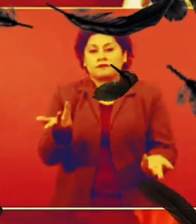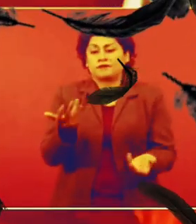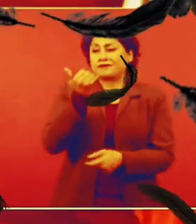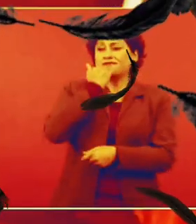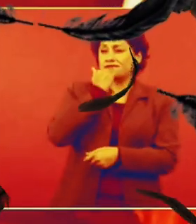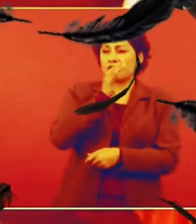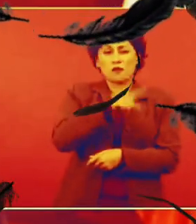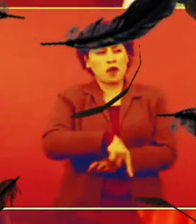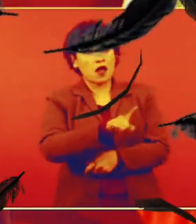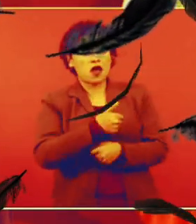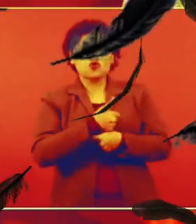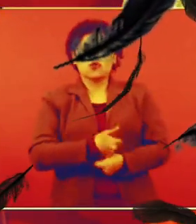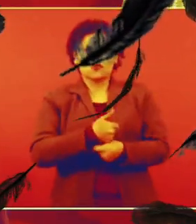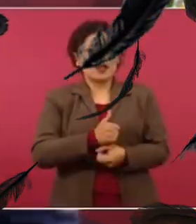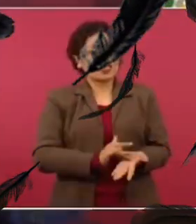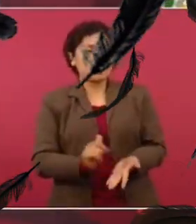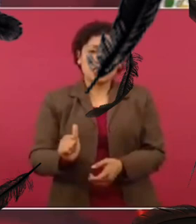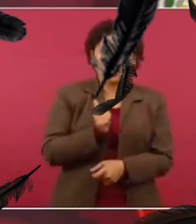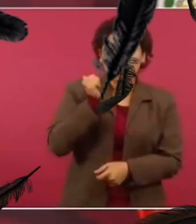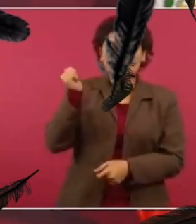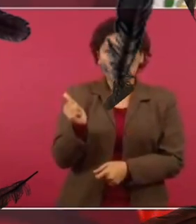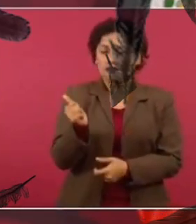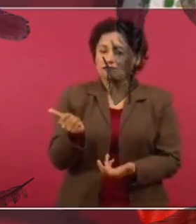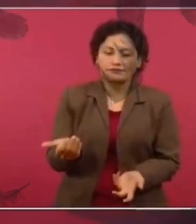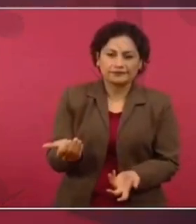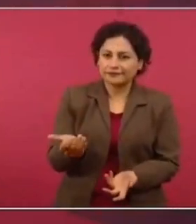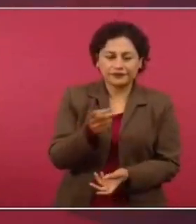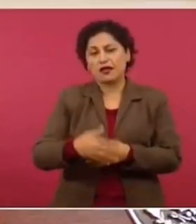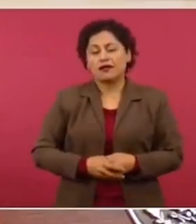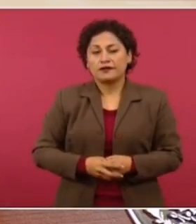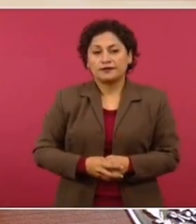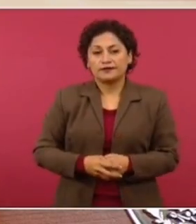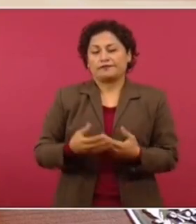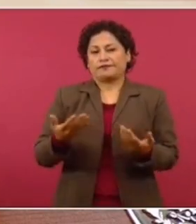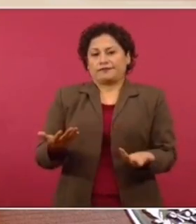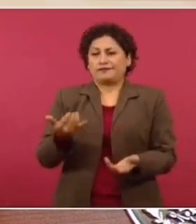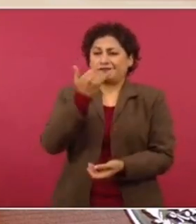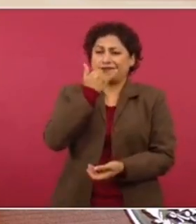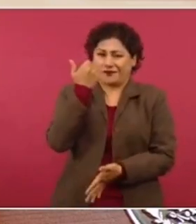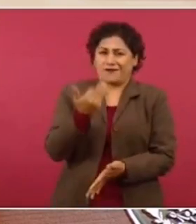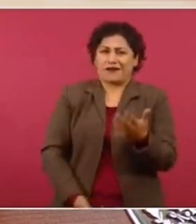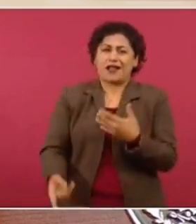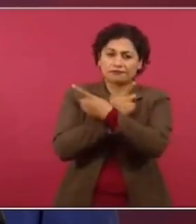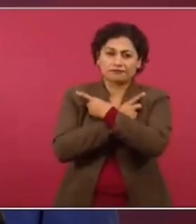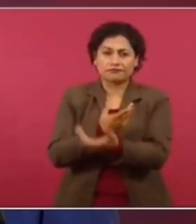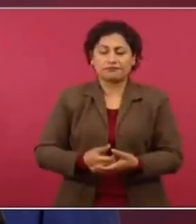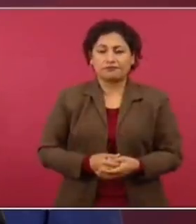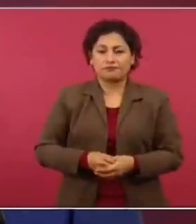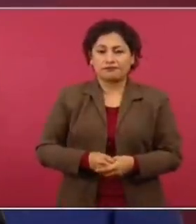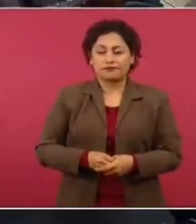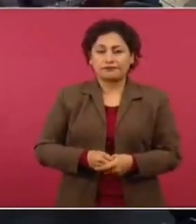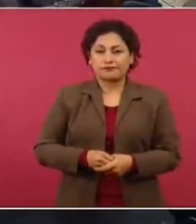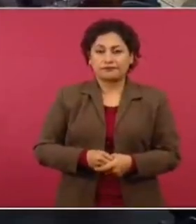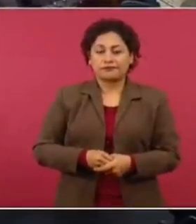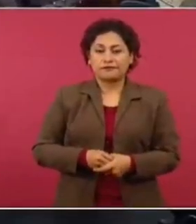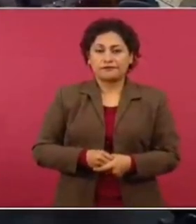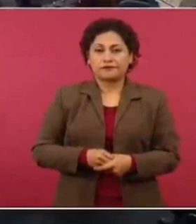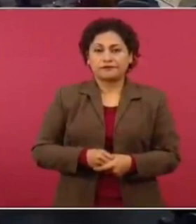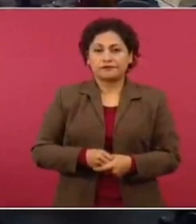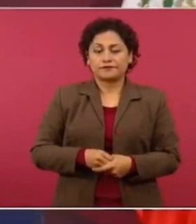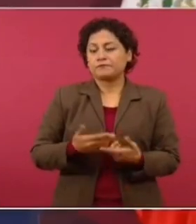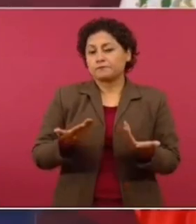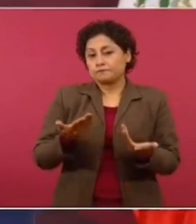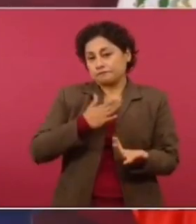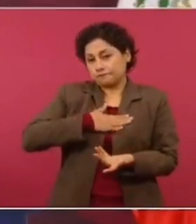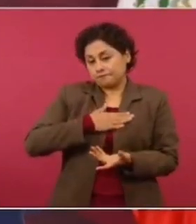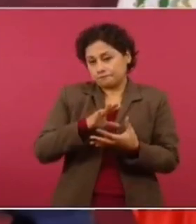traficar con el dolor humano, esa es una enajenación, eso es no tener escrúpulos morales de ninguna índole. Entonces, eso es